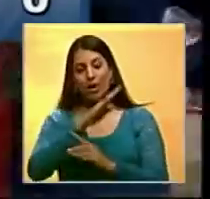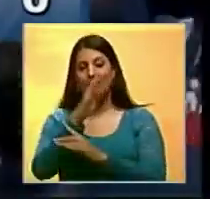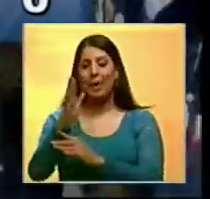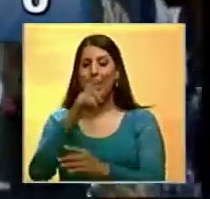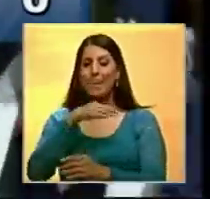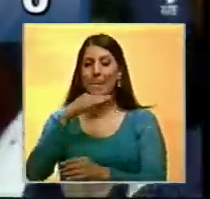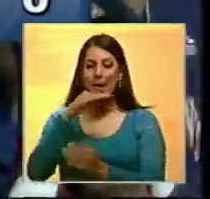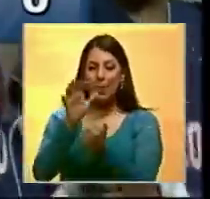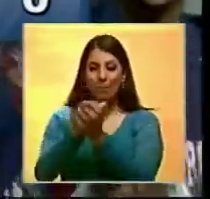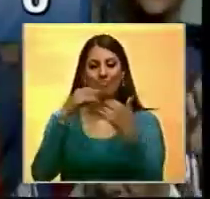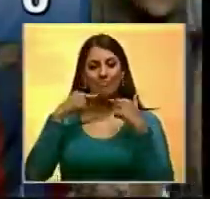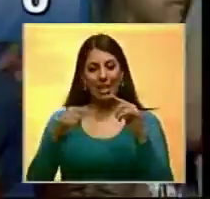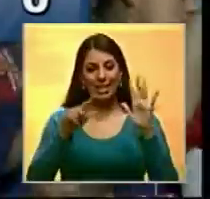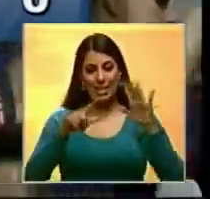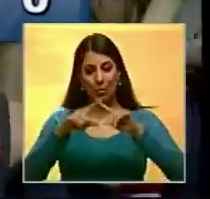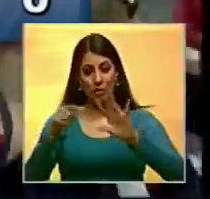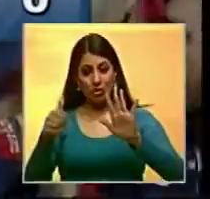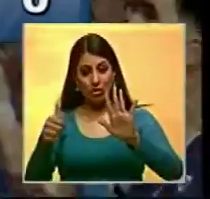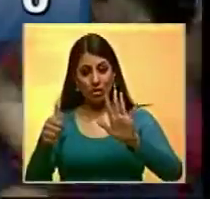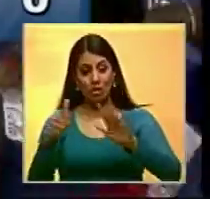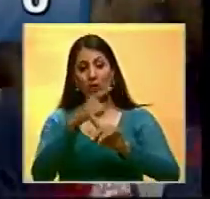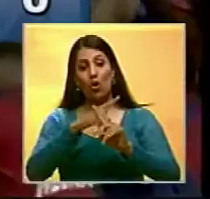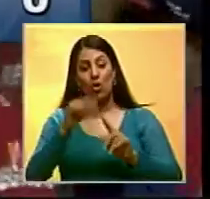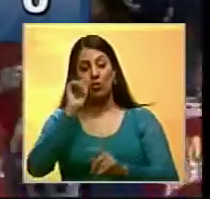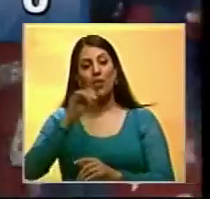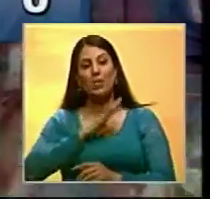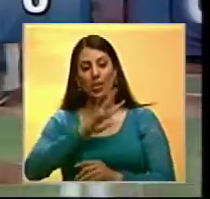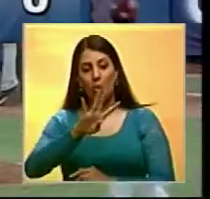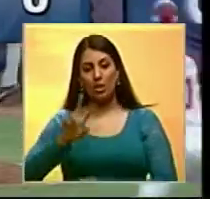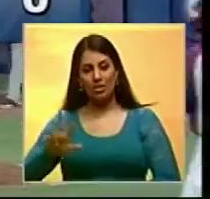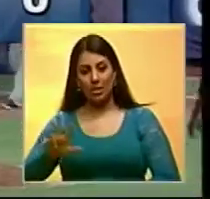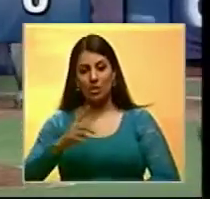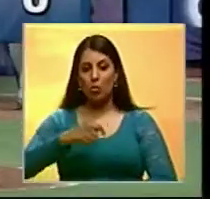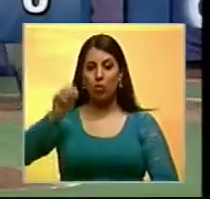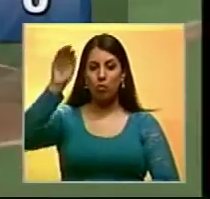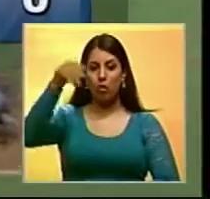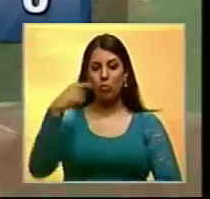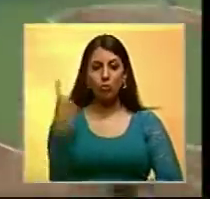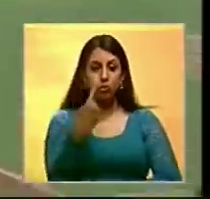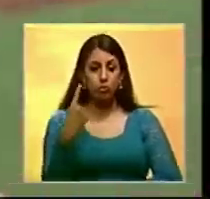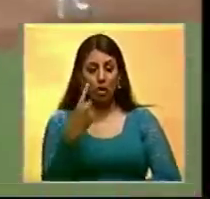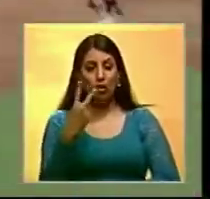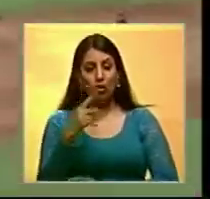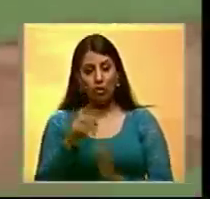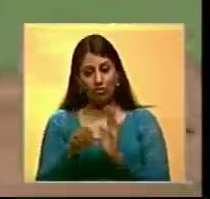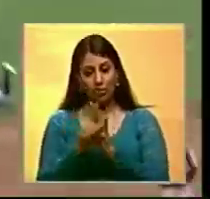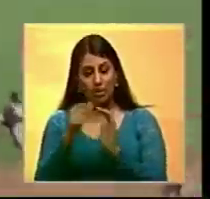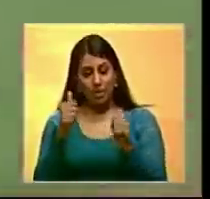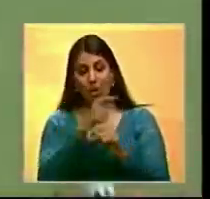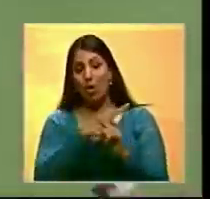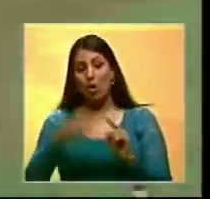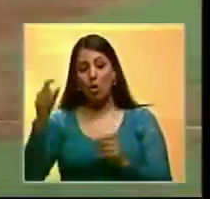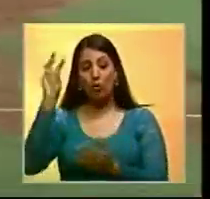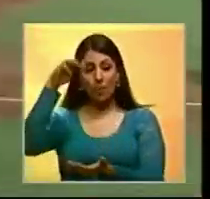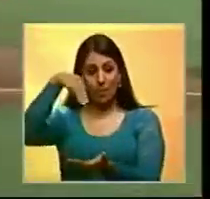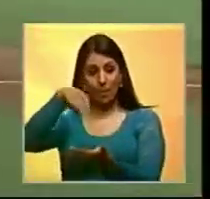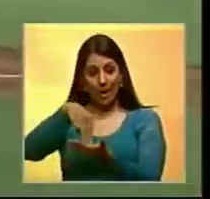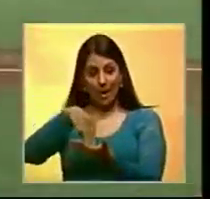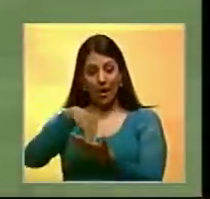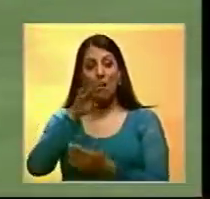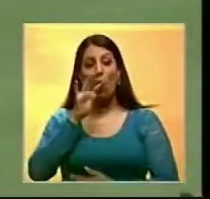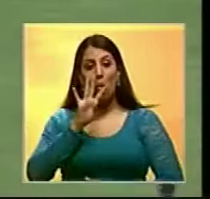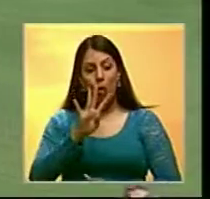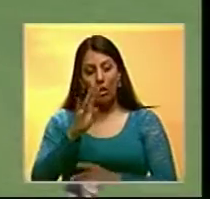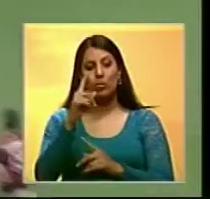Margarita, 7-6. José Pirela se fue de 4-3 con jonrón, par de remolcadas y 2 anotadas. En Maracay, un racimo de